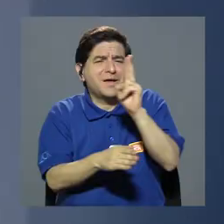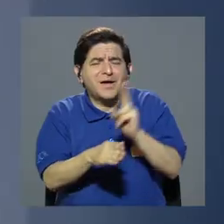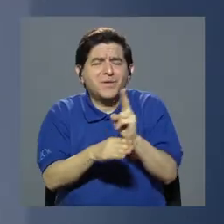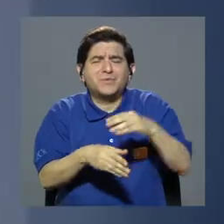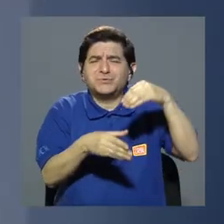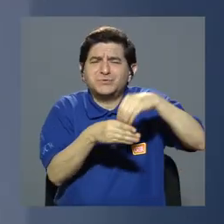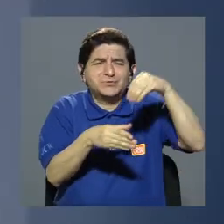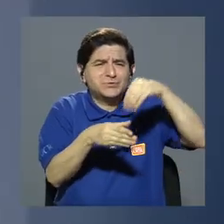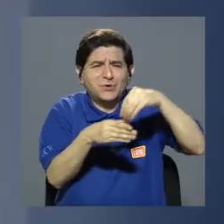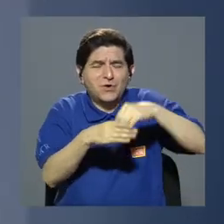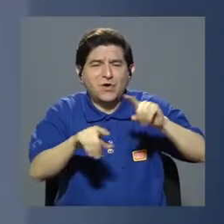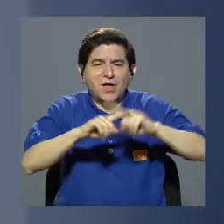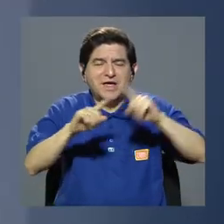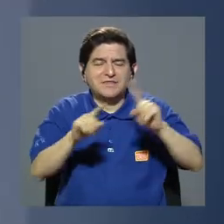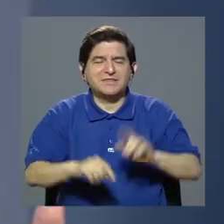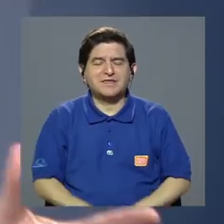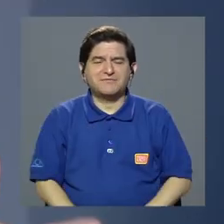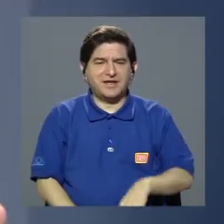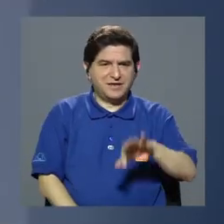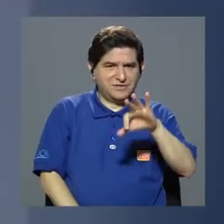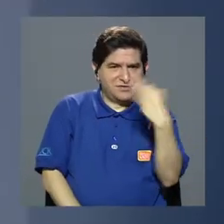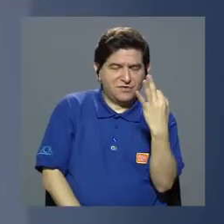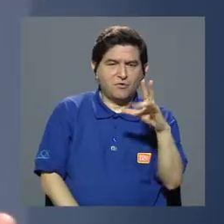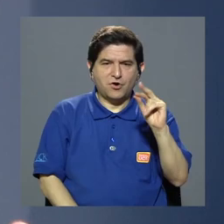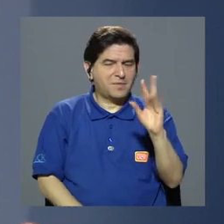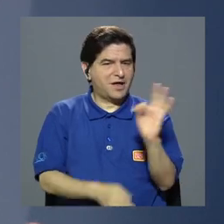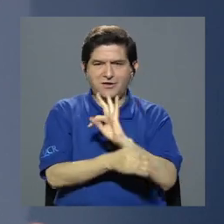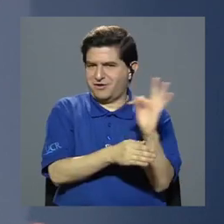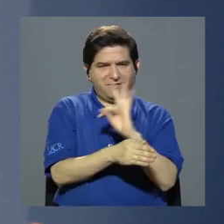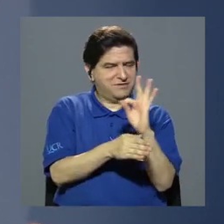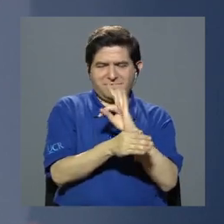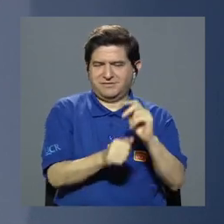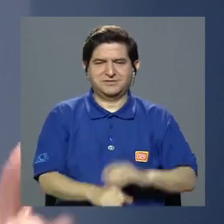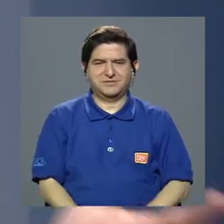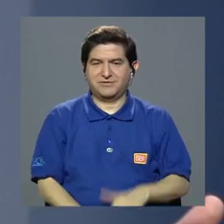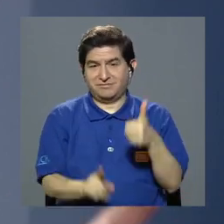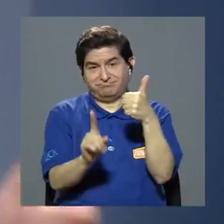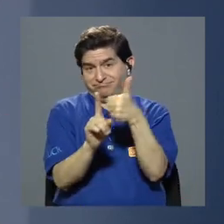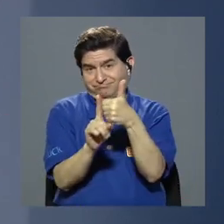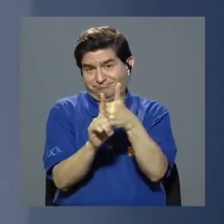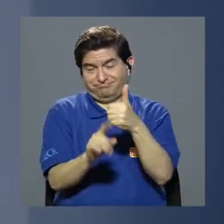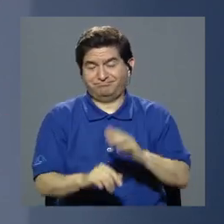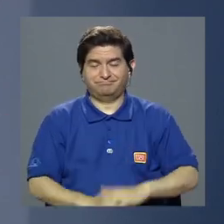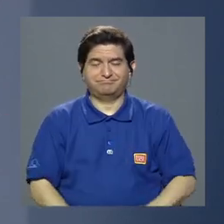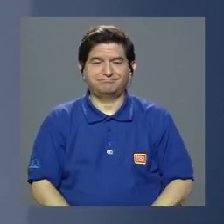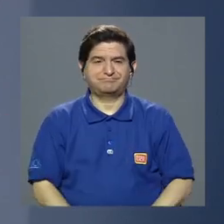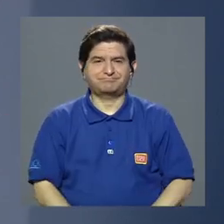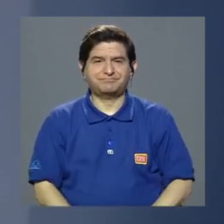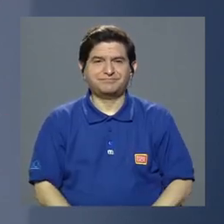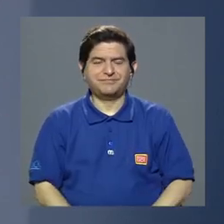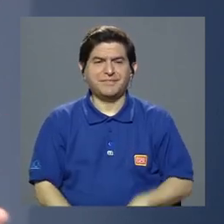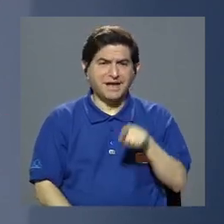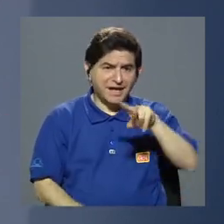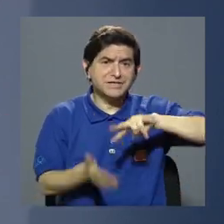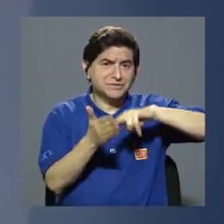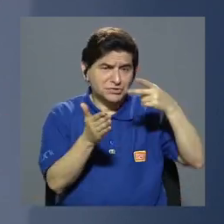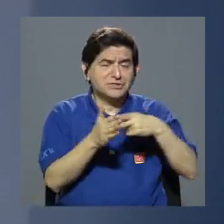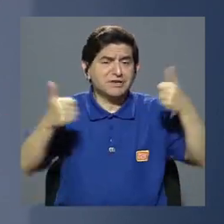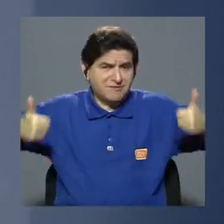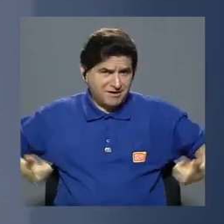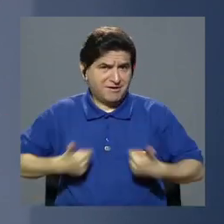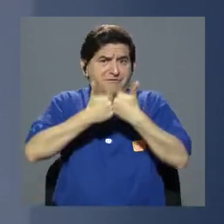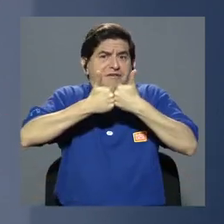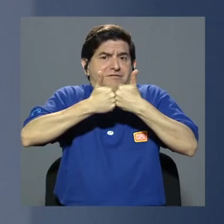los contenidos en otras plataformas que no es la televisión como tal la televisión tradicional eso plantea